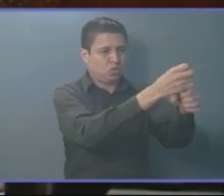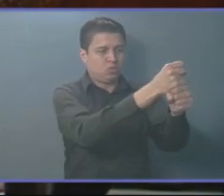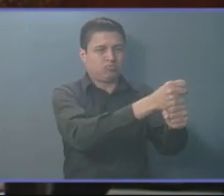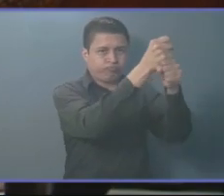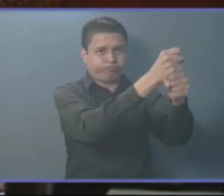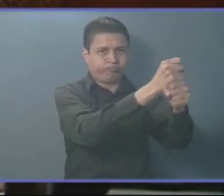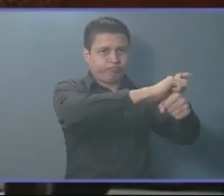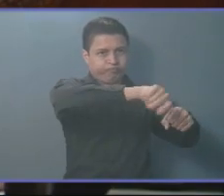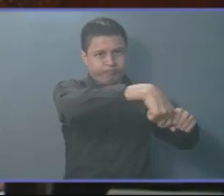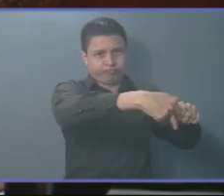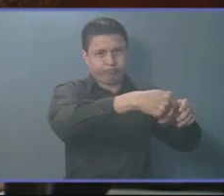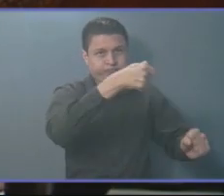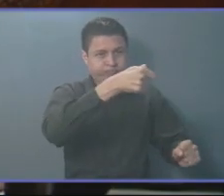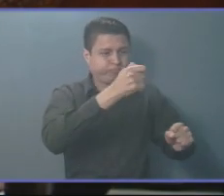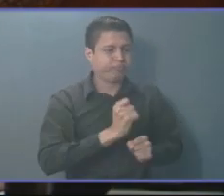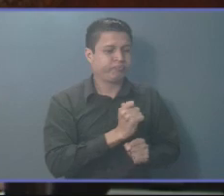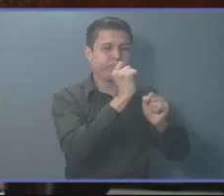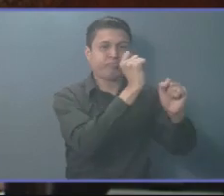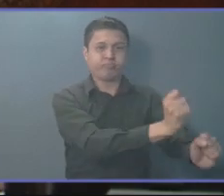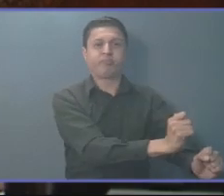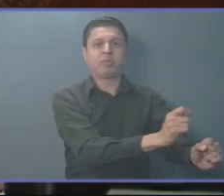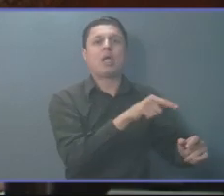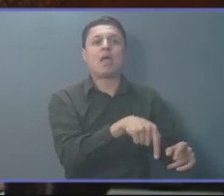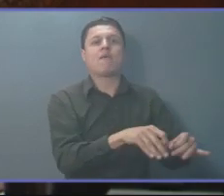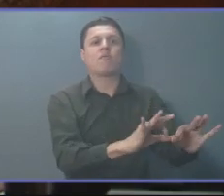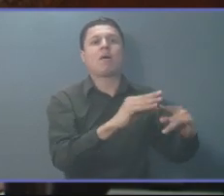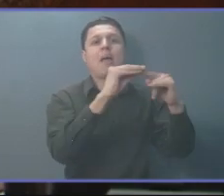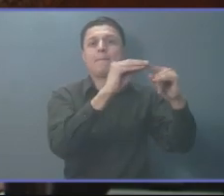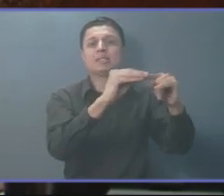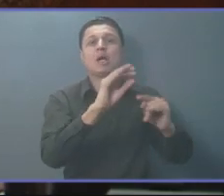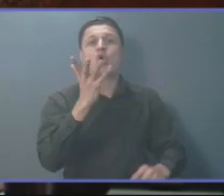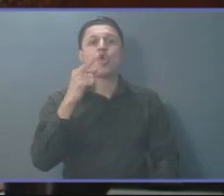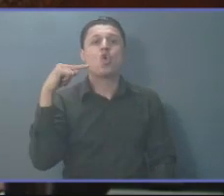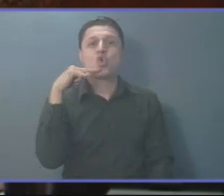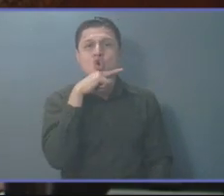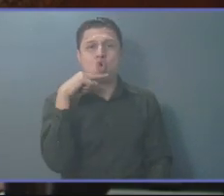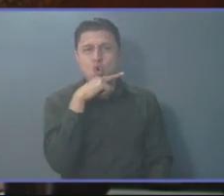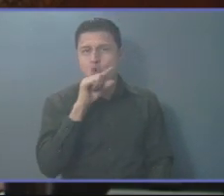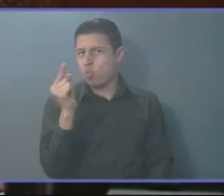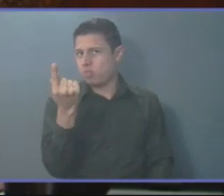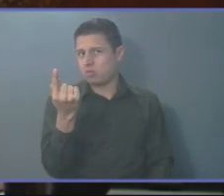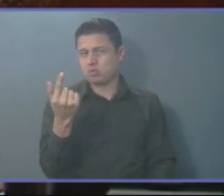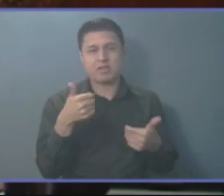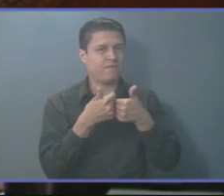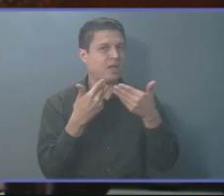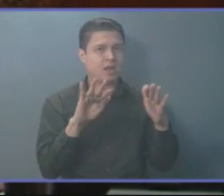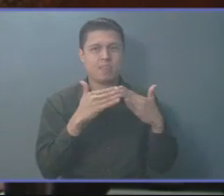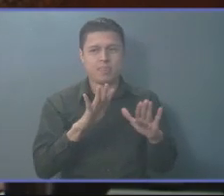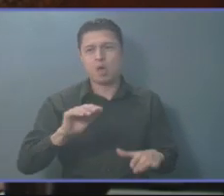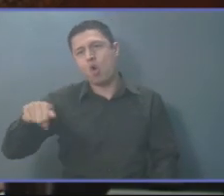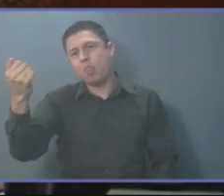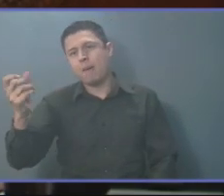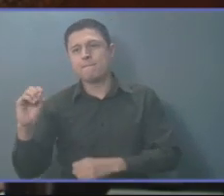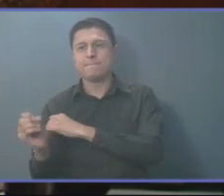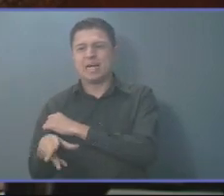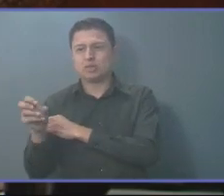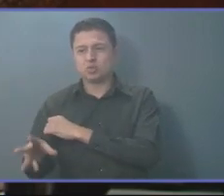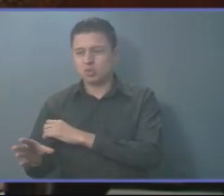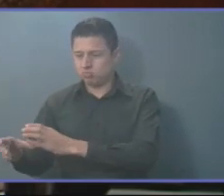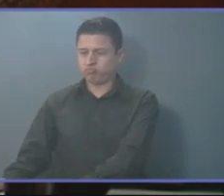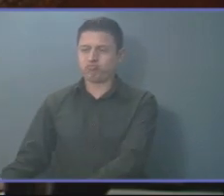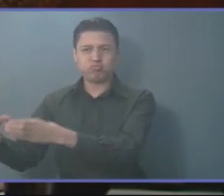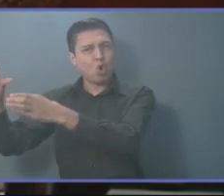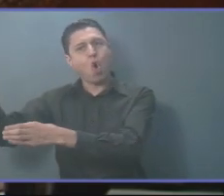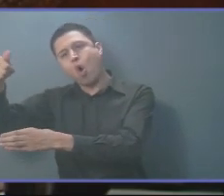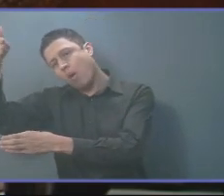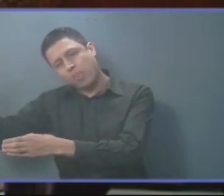1. El uso obligatorio para el motorista y otros empleados de apoyo o control en las unidades de